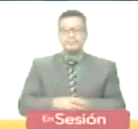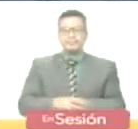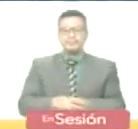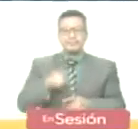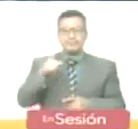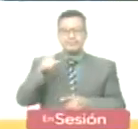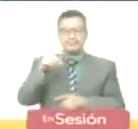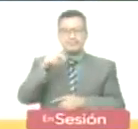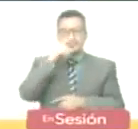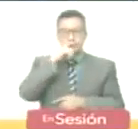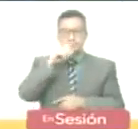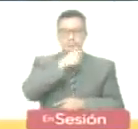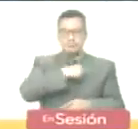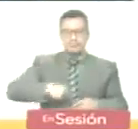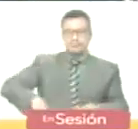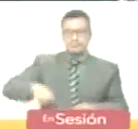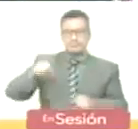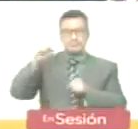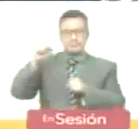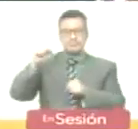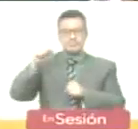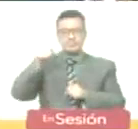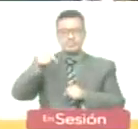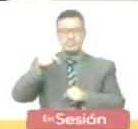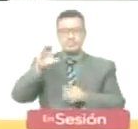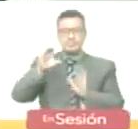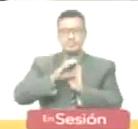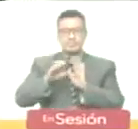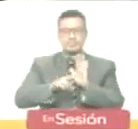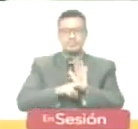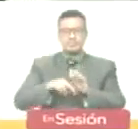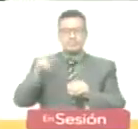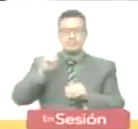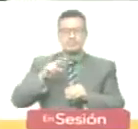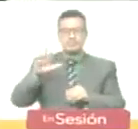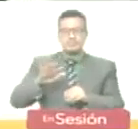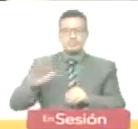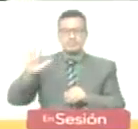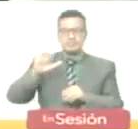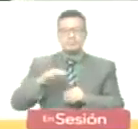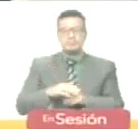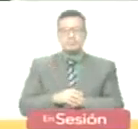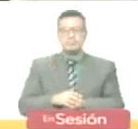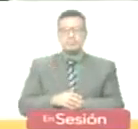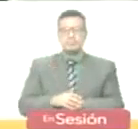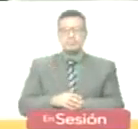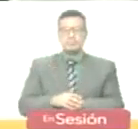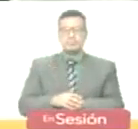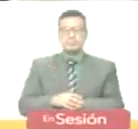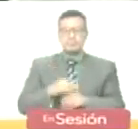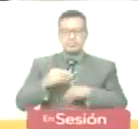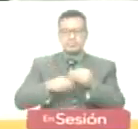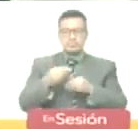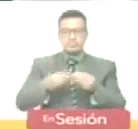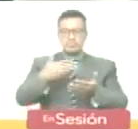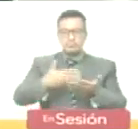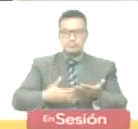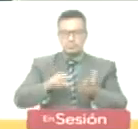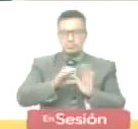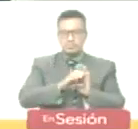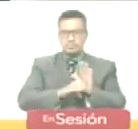ciudadano Nicolás Maduro Moros, presidente constitucional de la República Bolivariana de Venezuela. Se remite a la